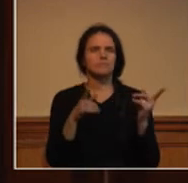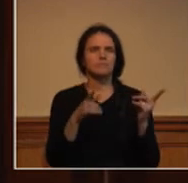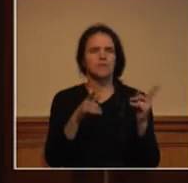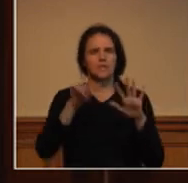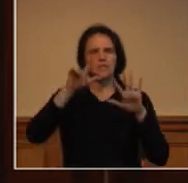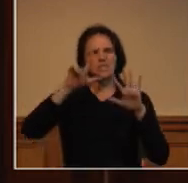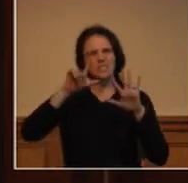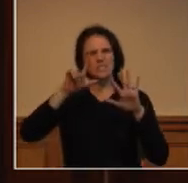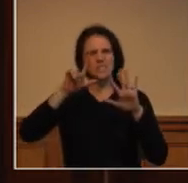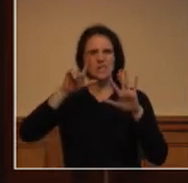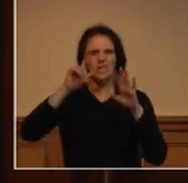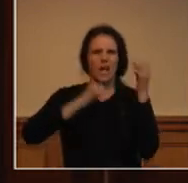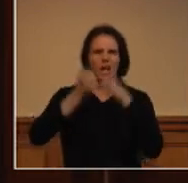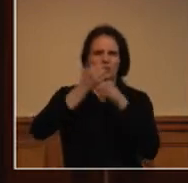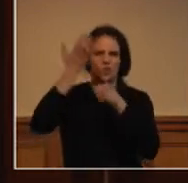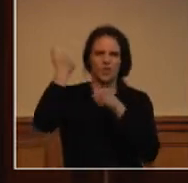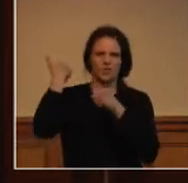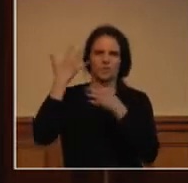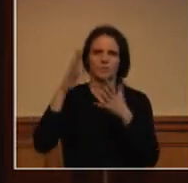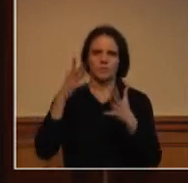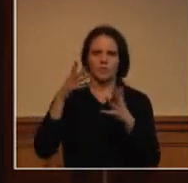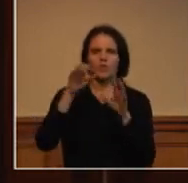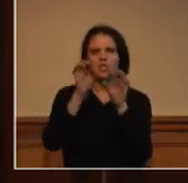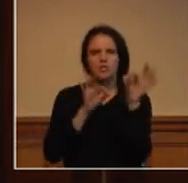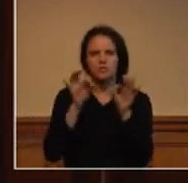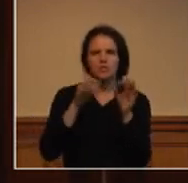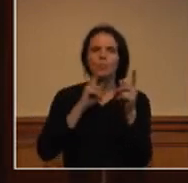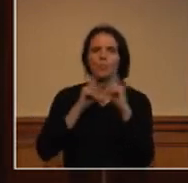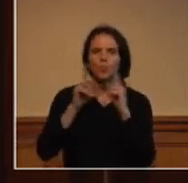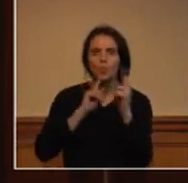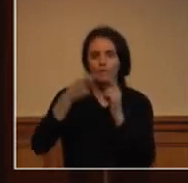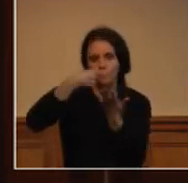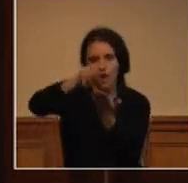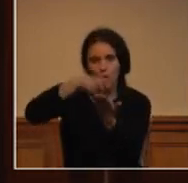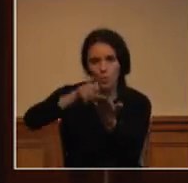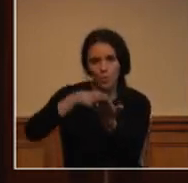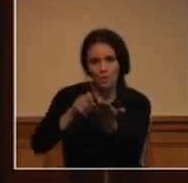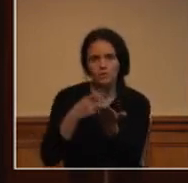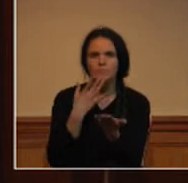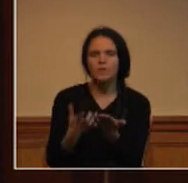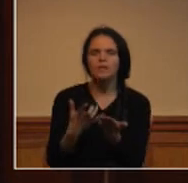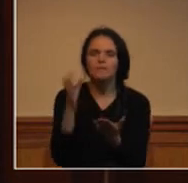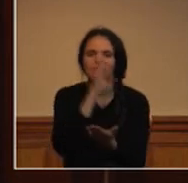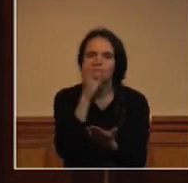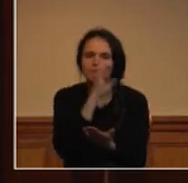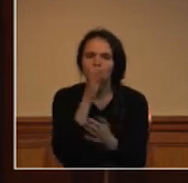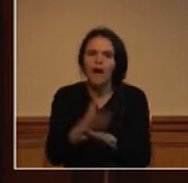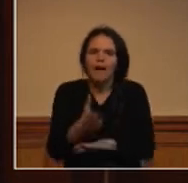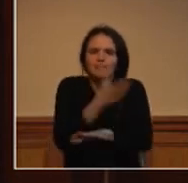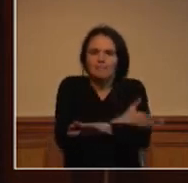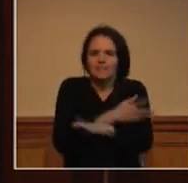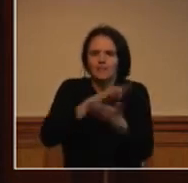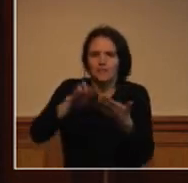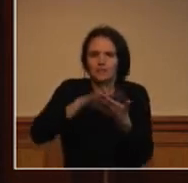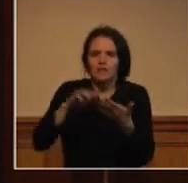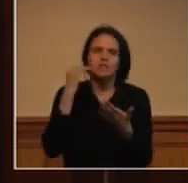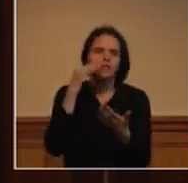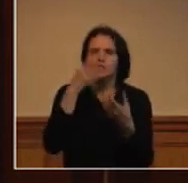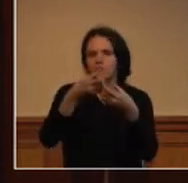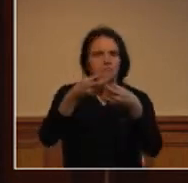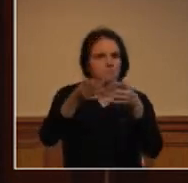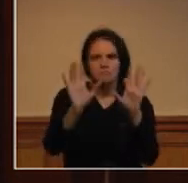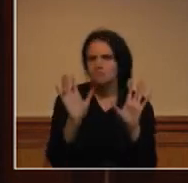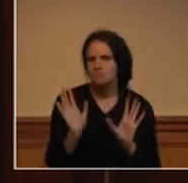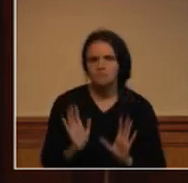unos 7 años, y está orientado a explorar precursores de lectura en niños con desarrollo típico.